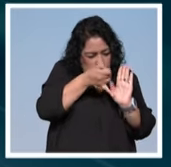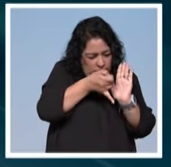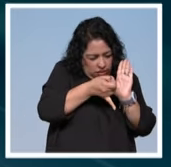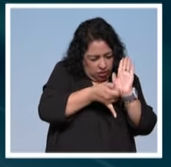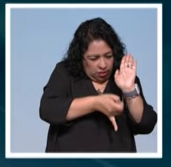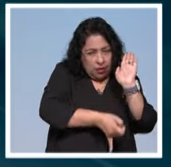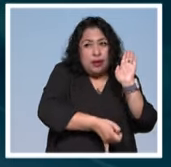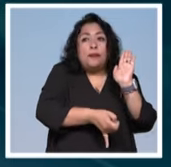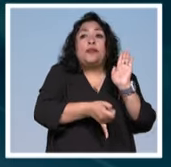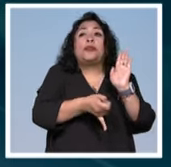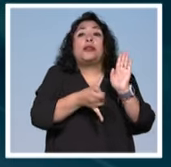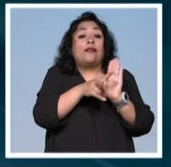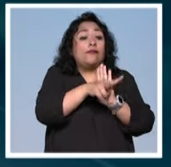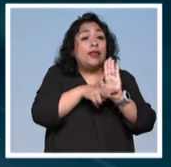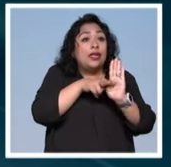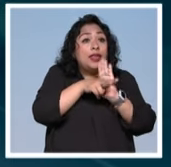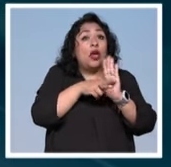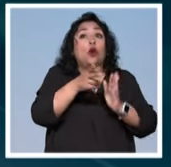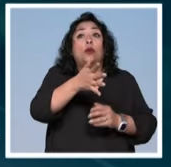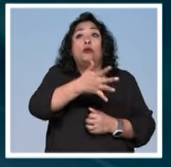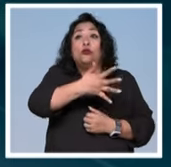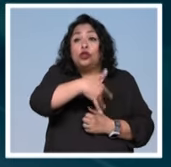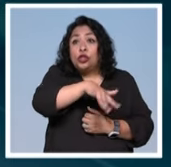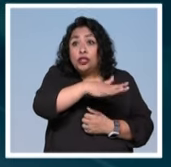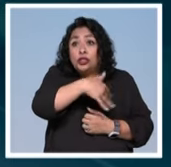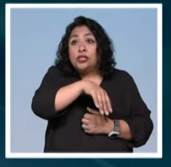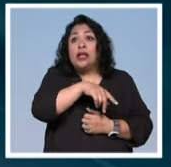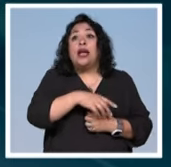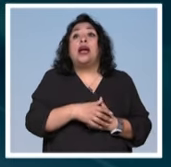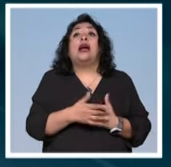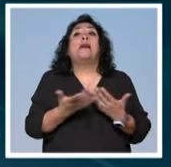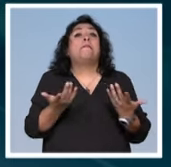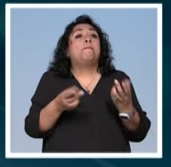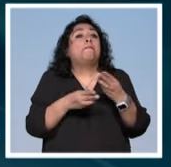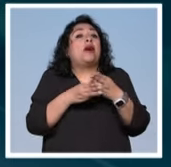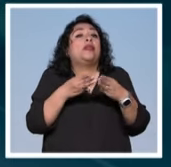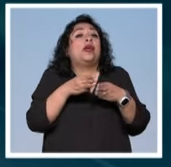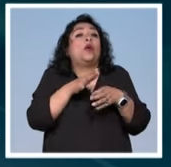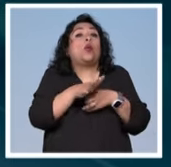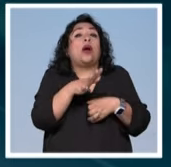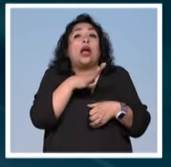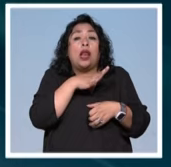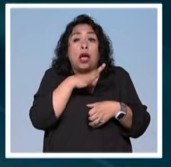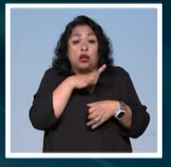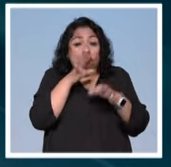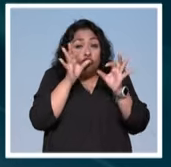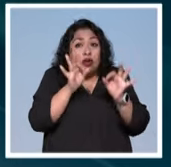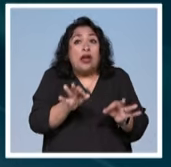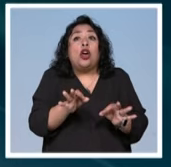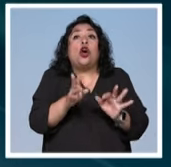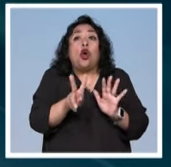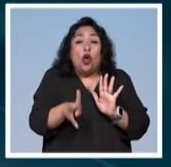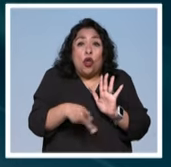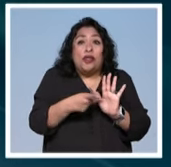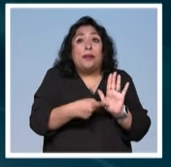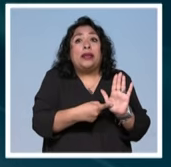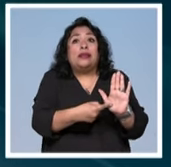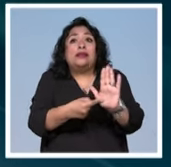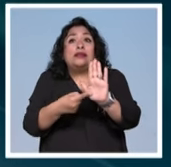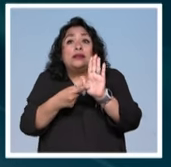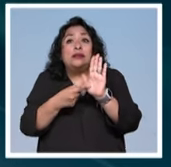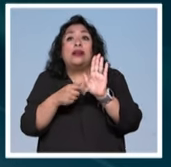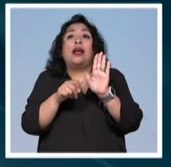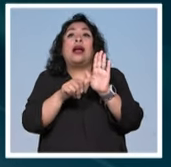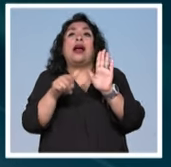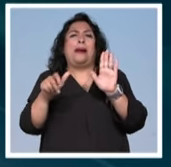en nuestra videoteca a buscar eh qué material Hay digno de que regrese a la a la Pues a